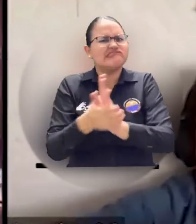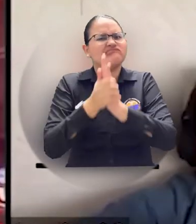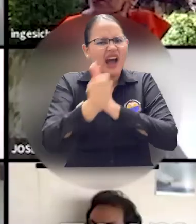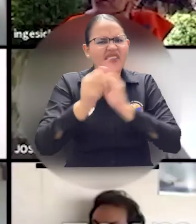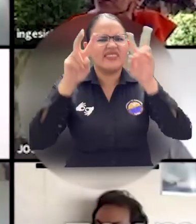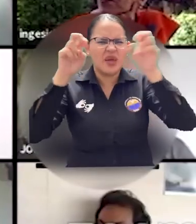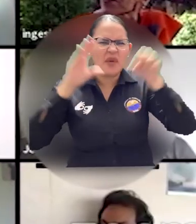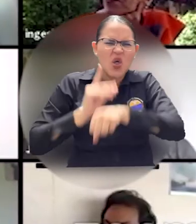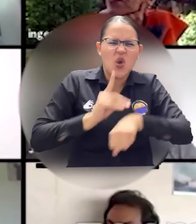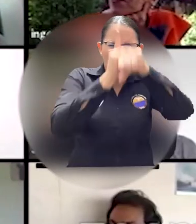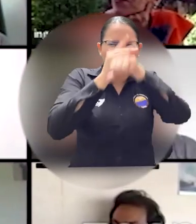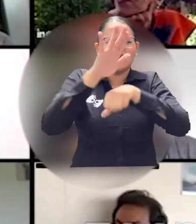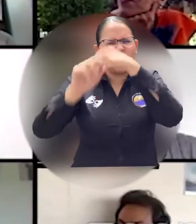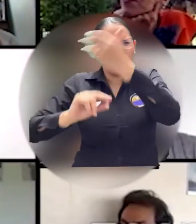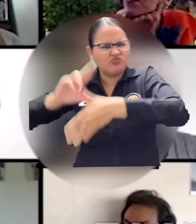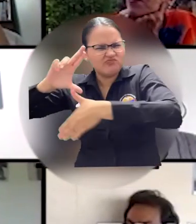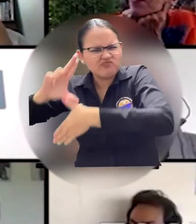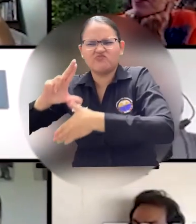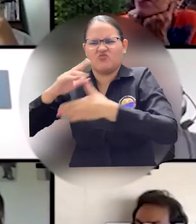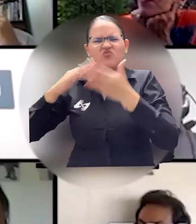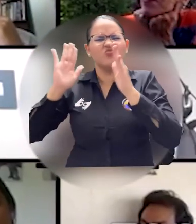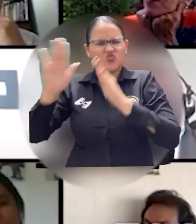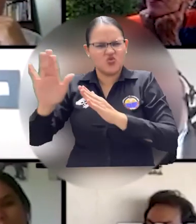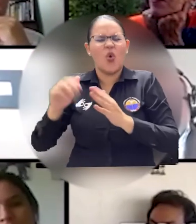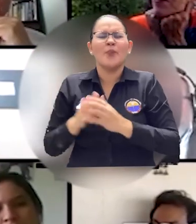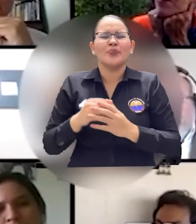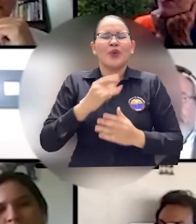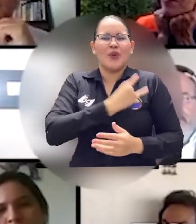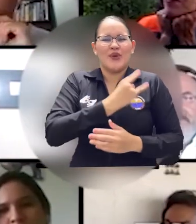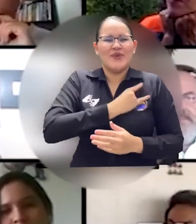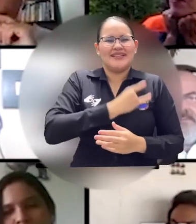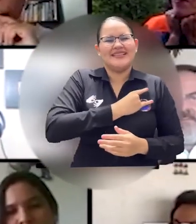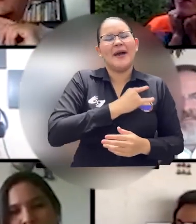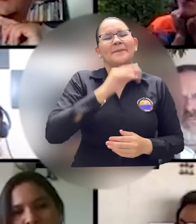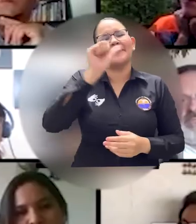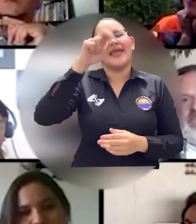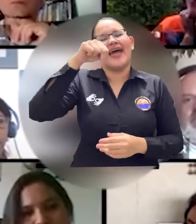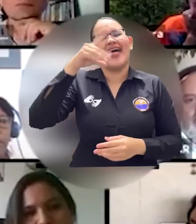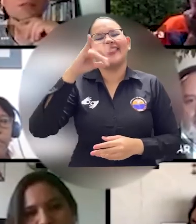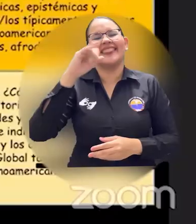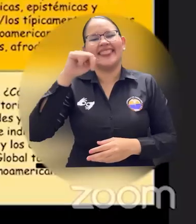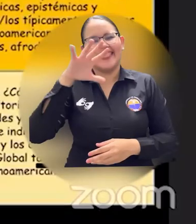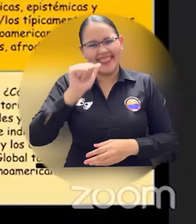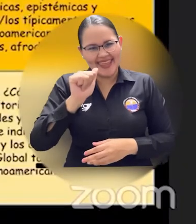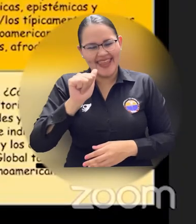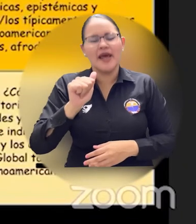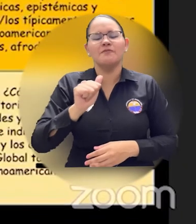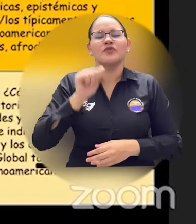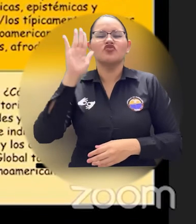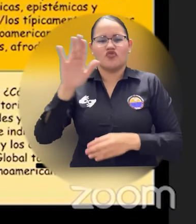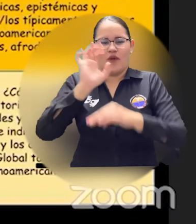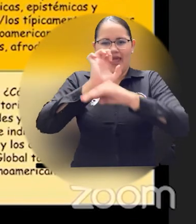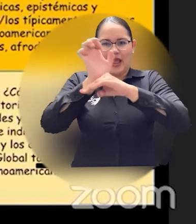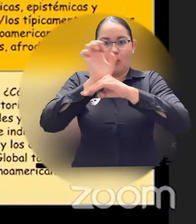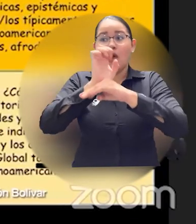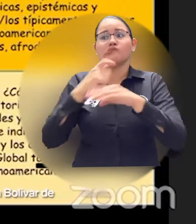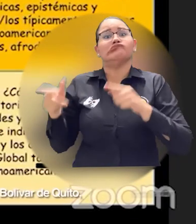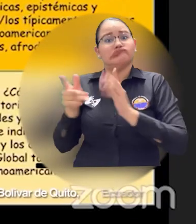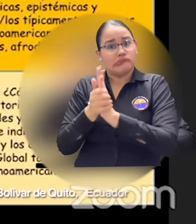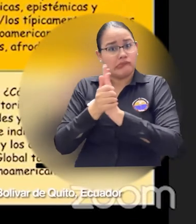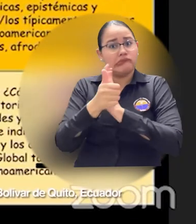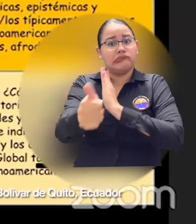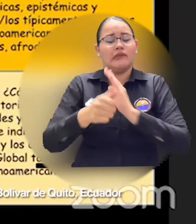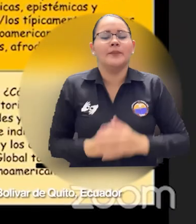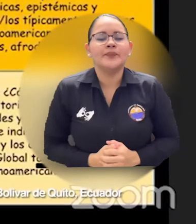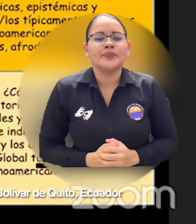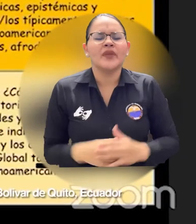del doctorado en Estudios Culturales Latinoamericanos de la Universidad Andina Simón Bolívar en Ecuador. ¿Cómo construir y llevar adelante